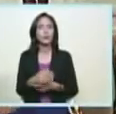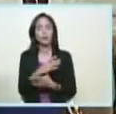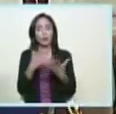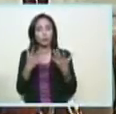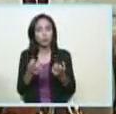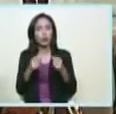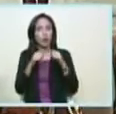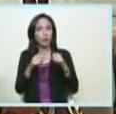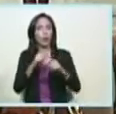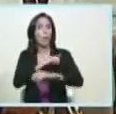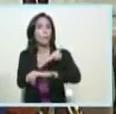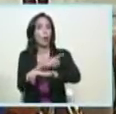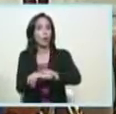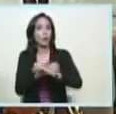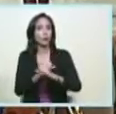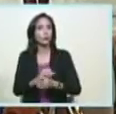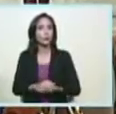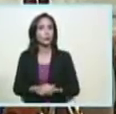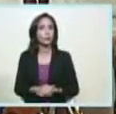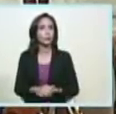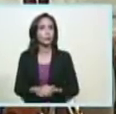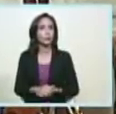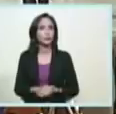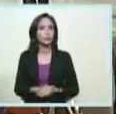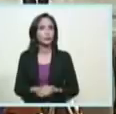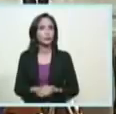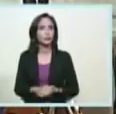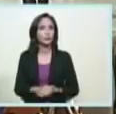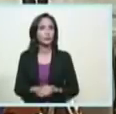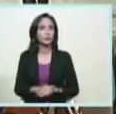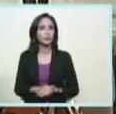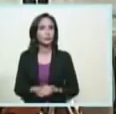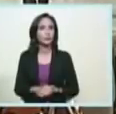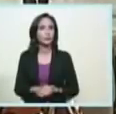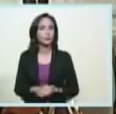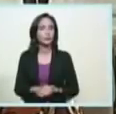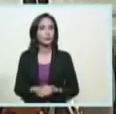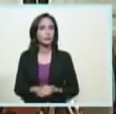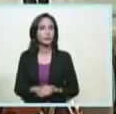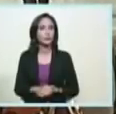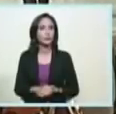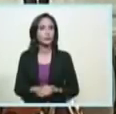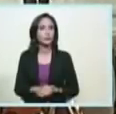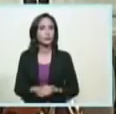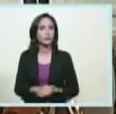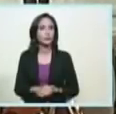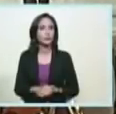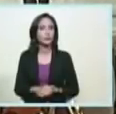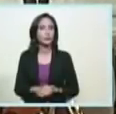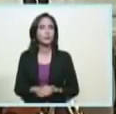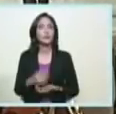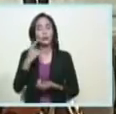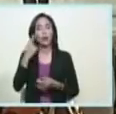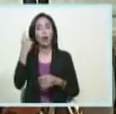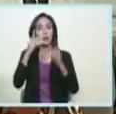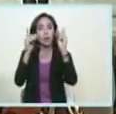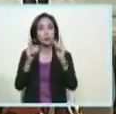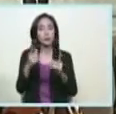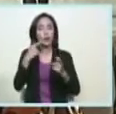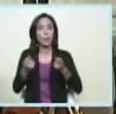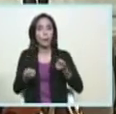poderoso así que bueno forma parte pudiéramos decir de las decisiones